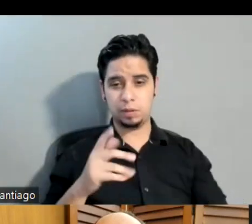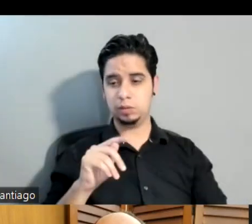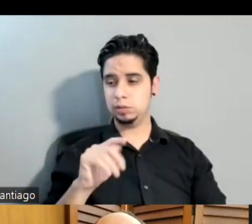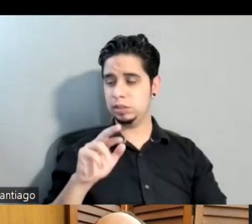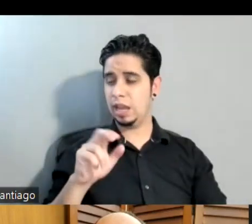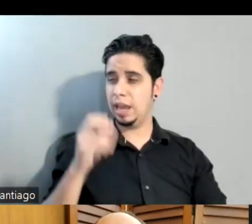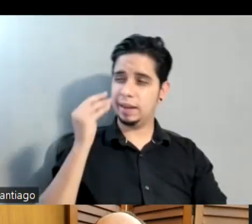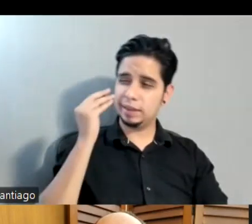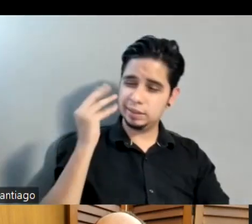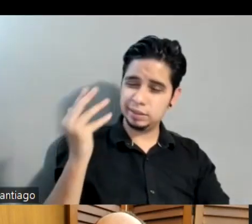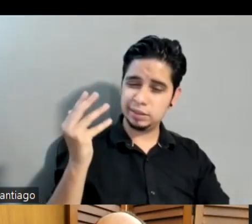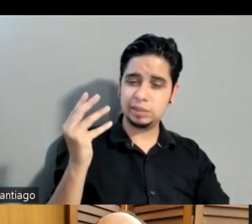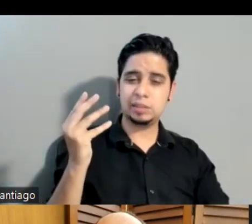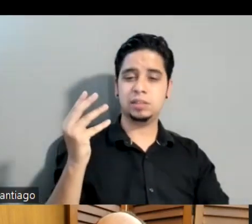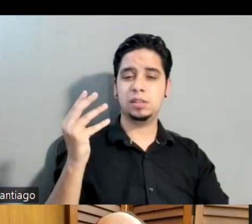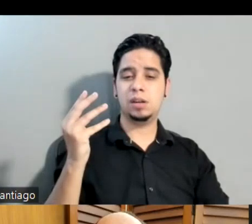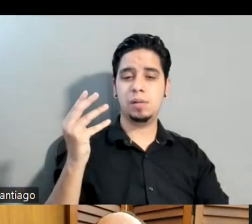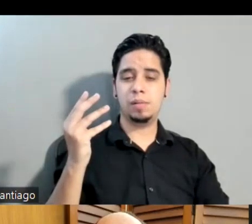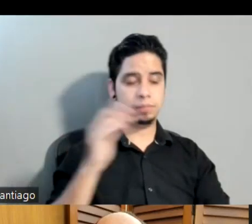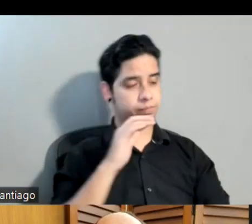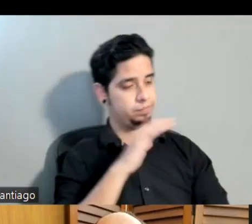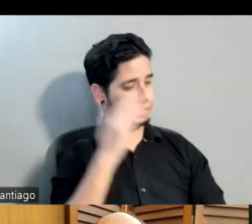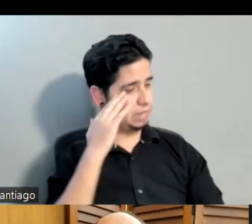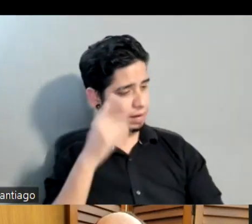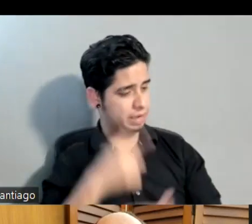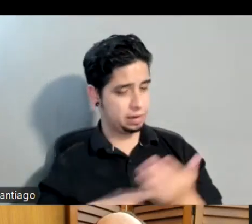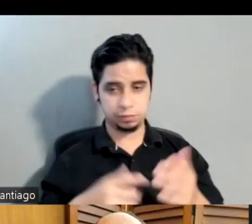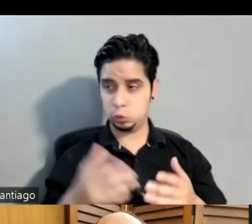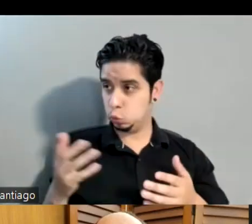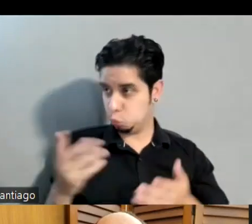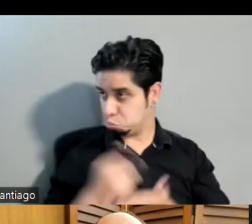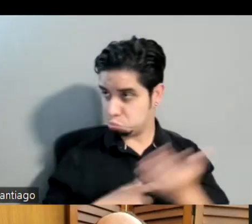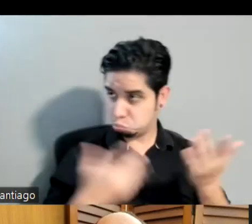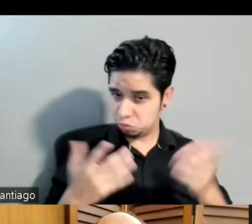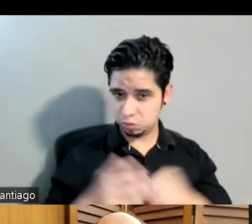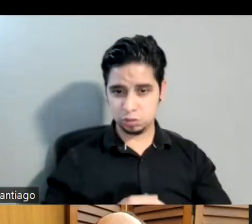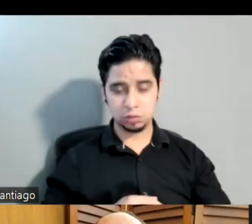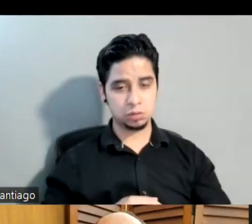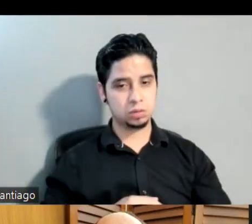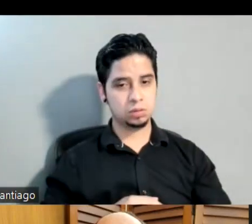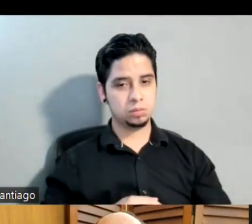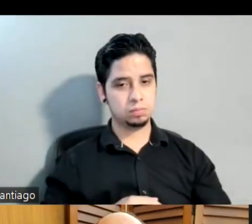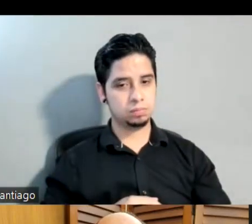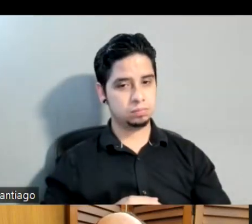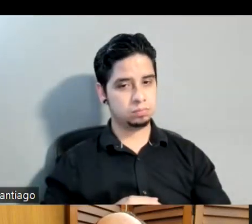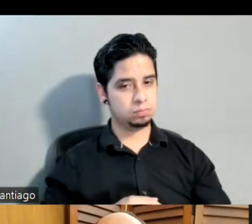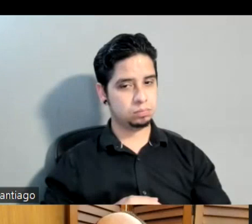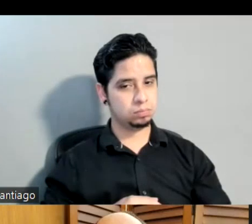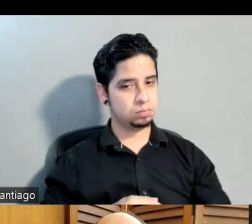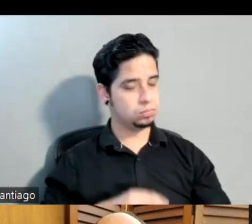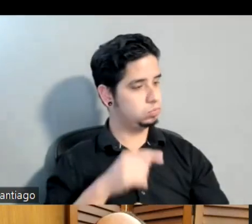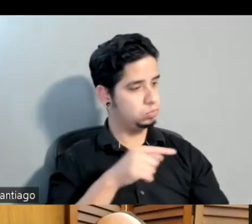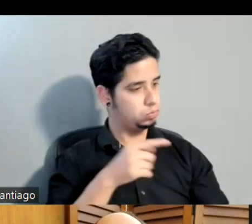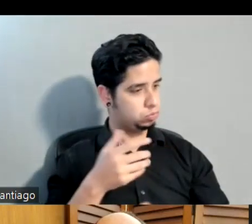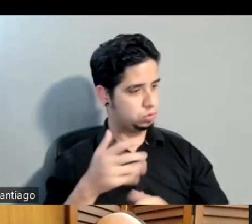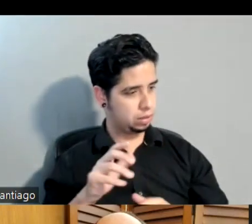cosa. Y me dice, ¿sabes qué? Y yo, ¿qué? Que no quieres hacer el estoy pensando, y casi